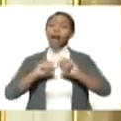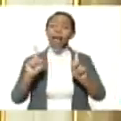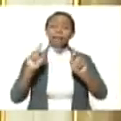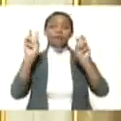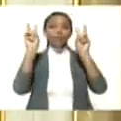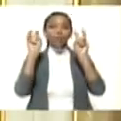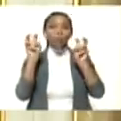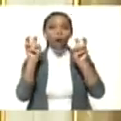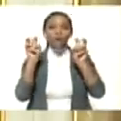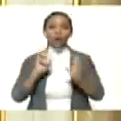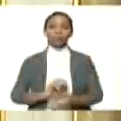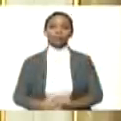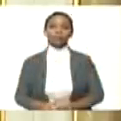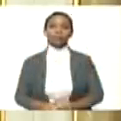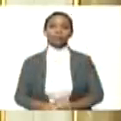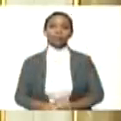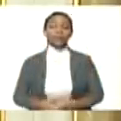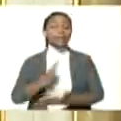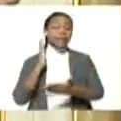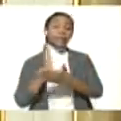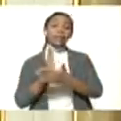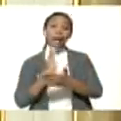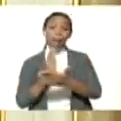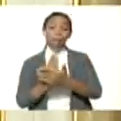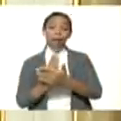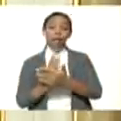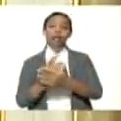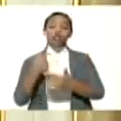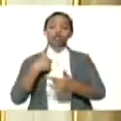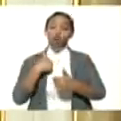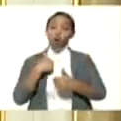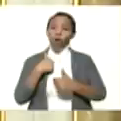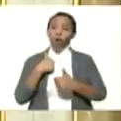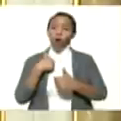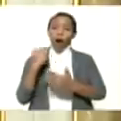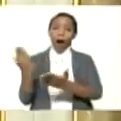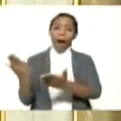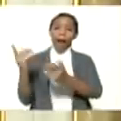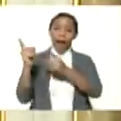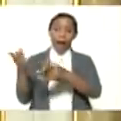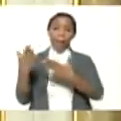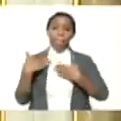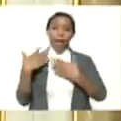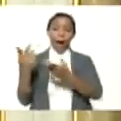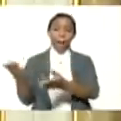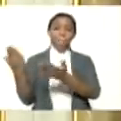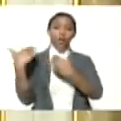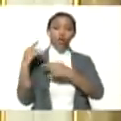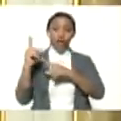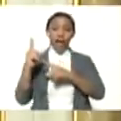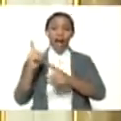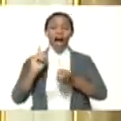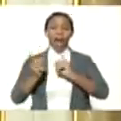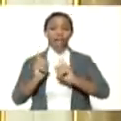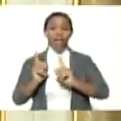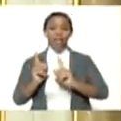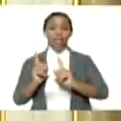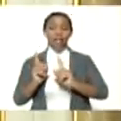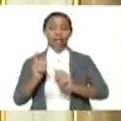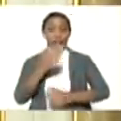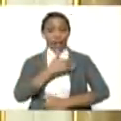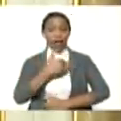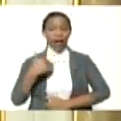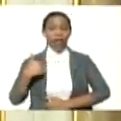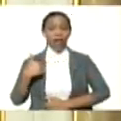nueva. Siempre conté frente a él y a él le provocaba